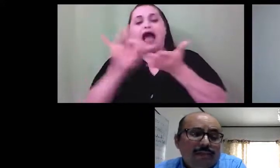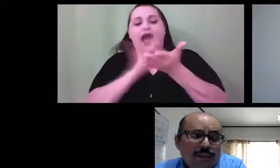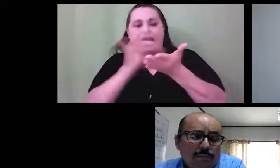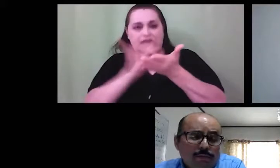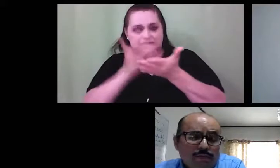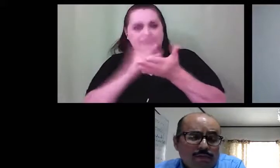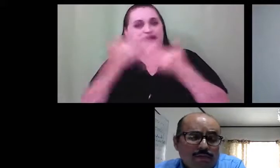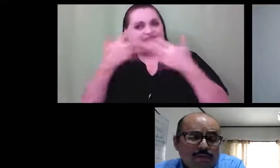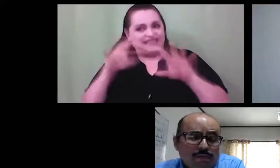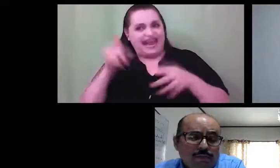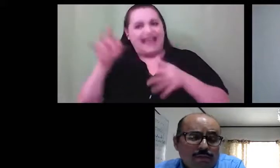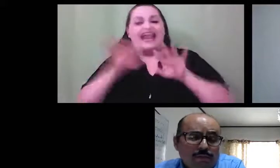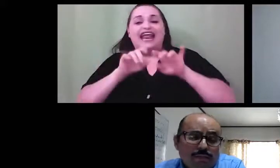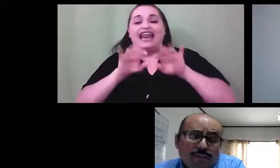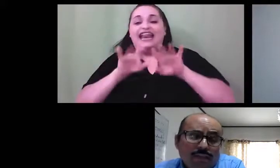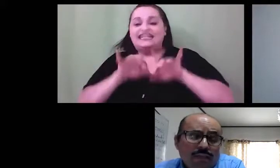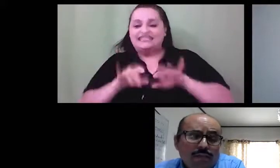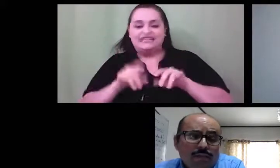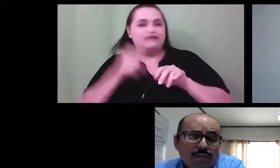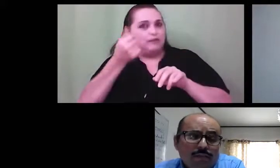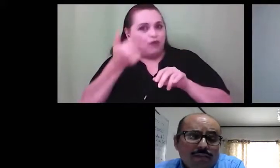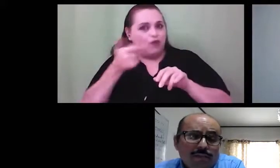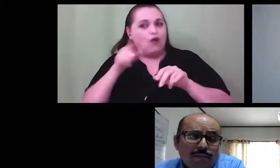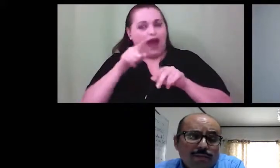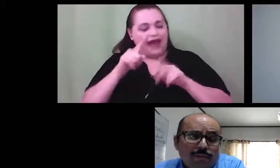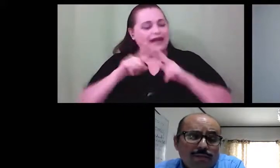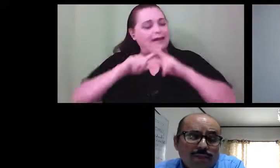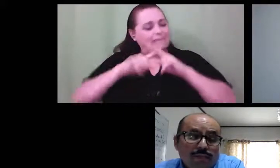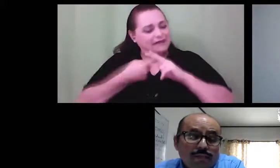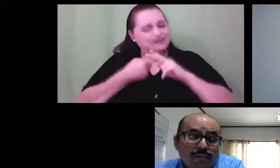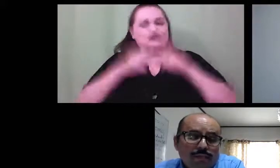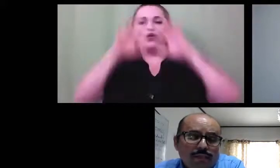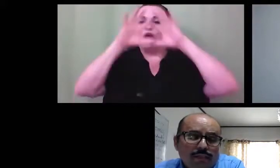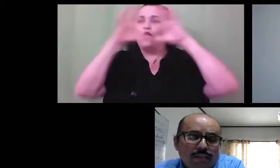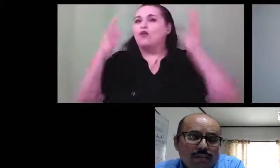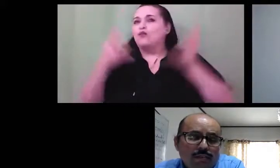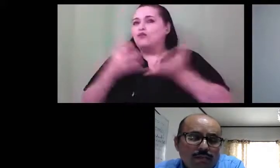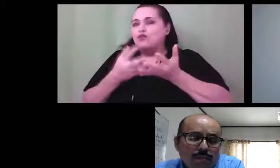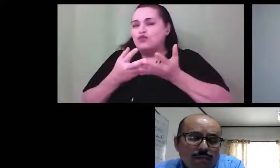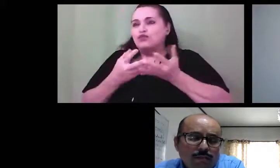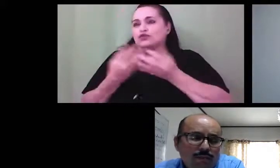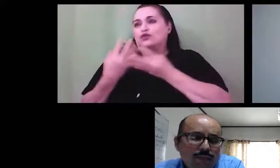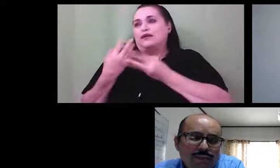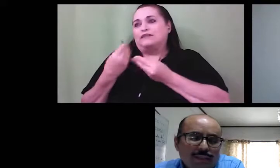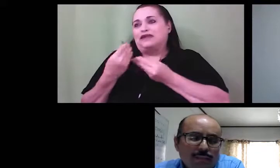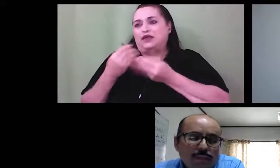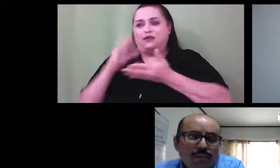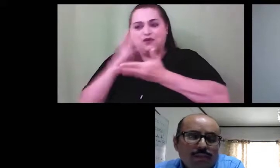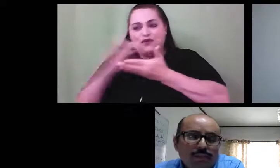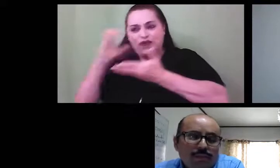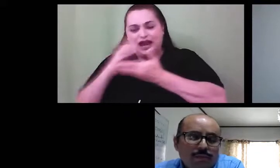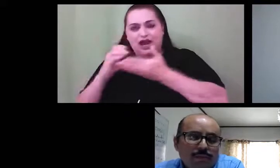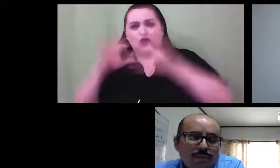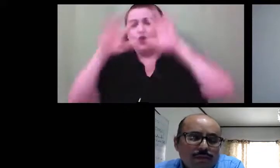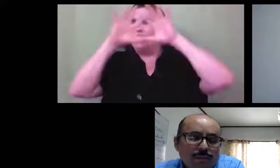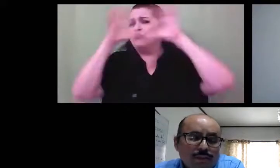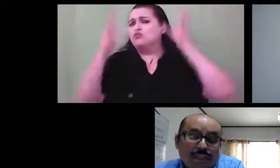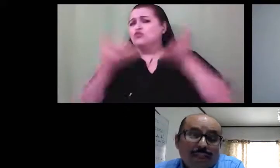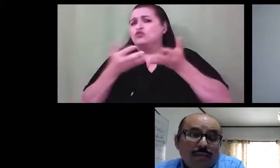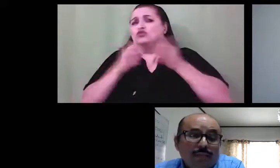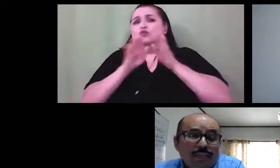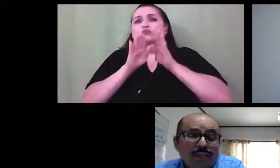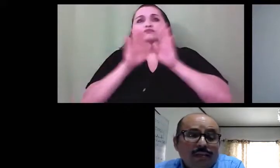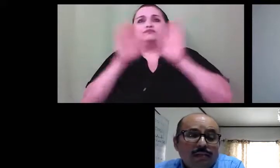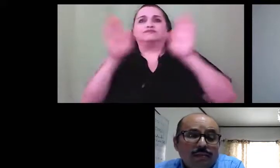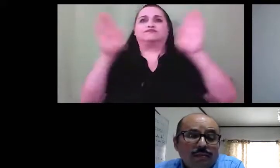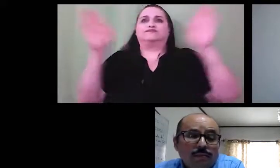Carlos escribía poco. Bueno, y ahí comenzó ese mundo de miedos del colegio, un mundo que se amplió muchísimo, porque